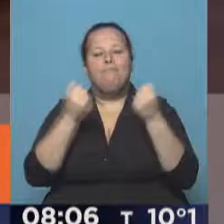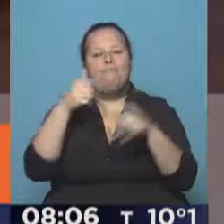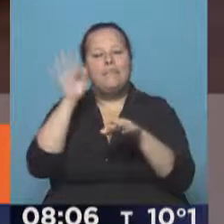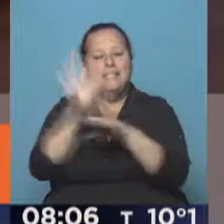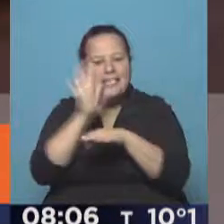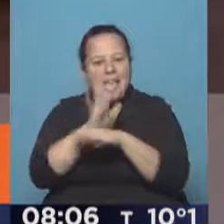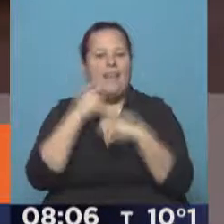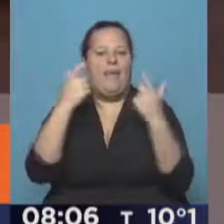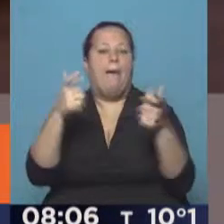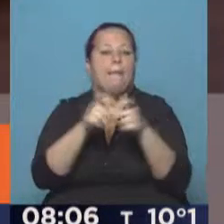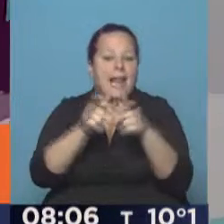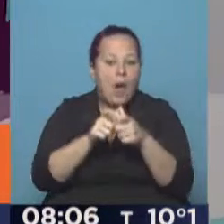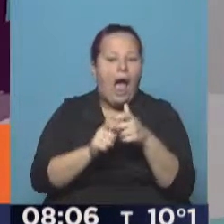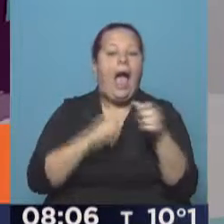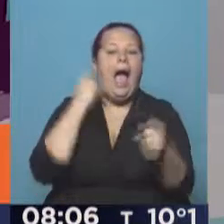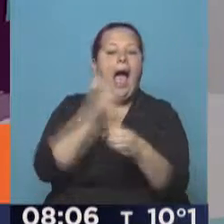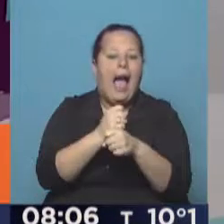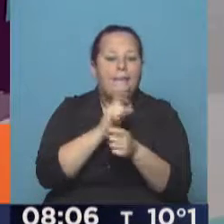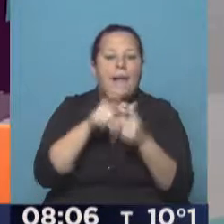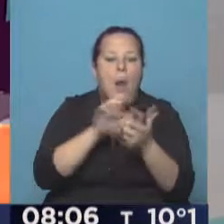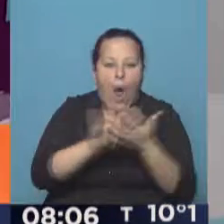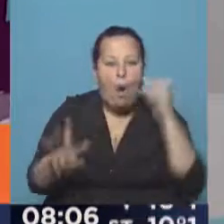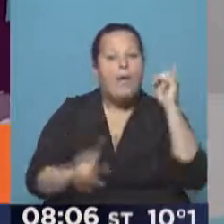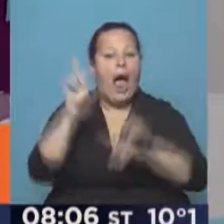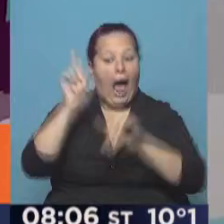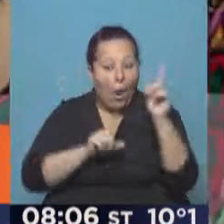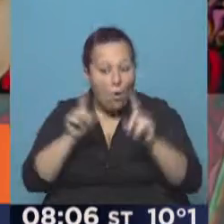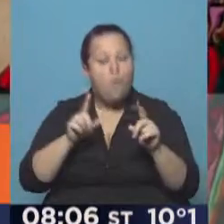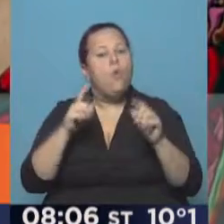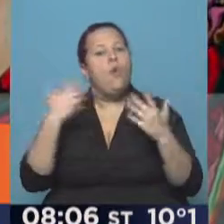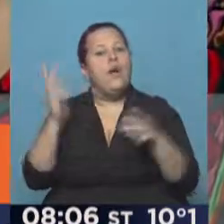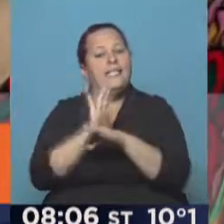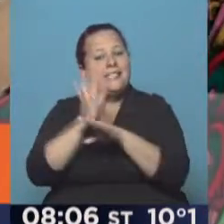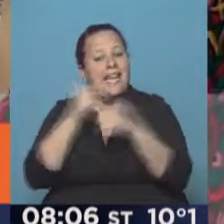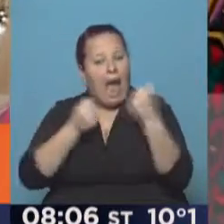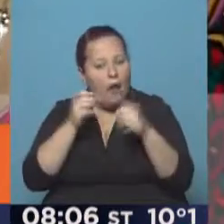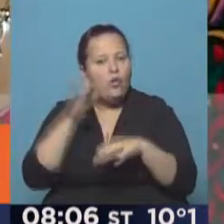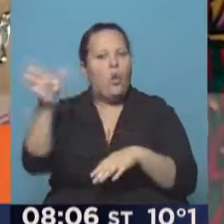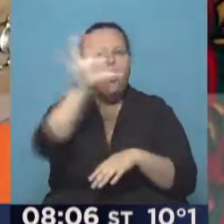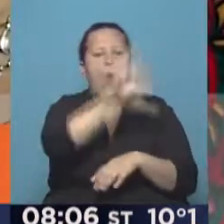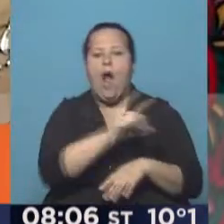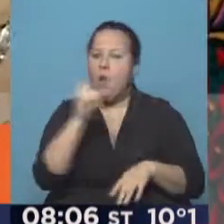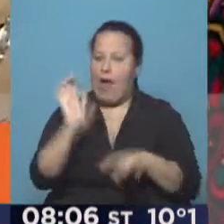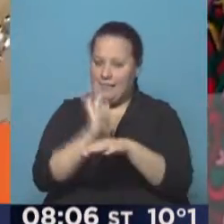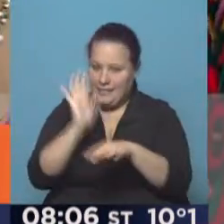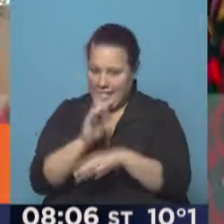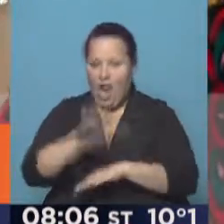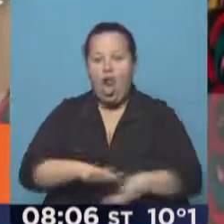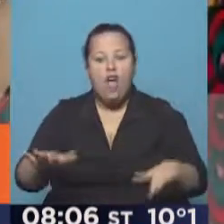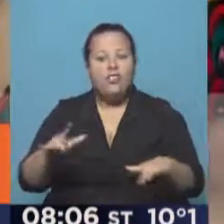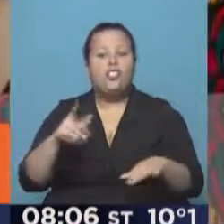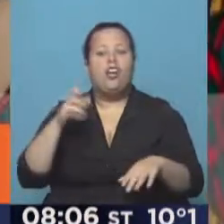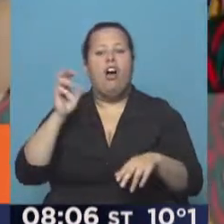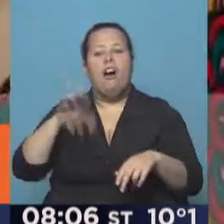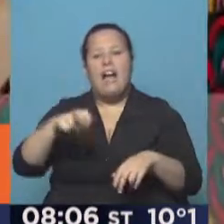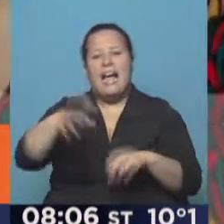películas llegado el caso hasta en estreno en muchos de ellos realmente los inamovibles llegan a lugares donde no hay cines donde los chicos no